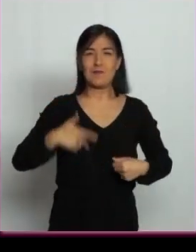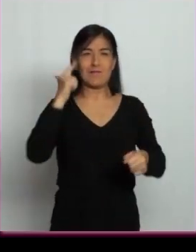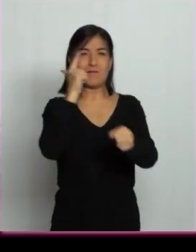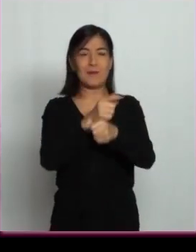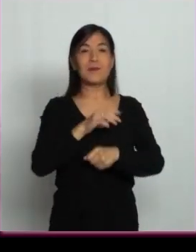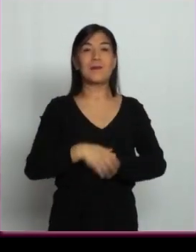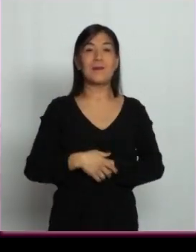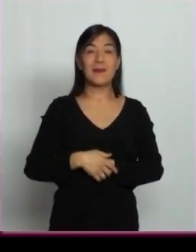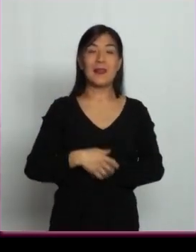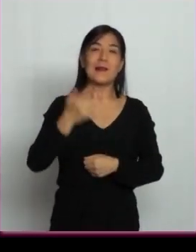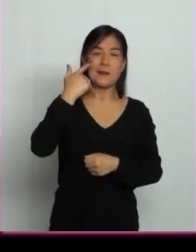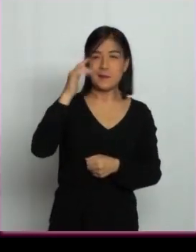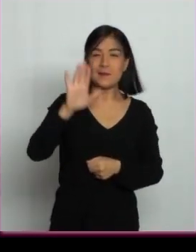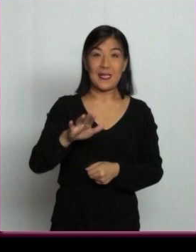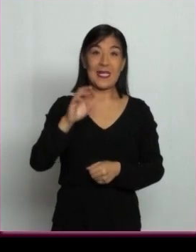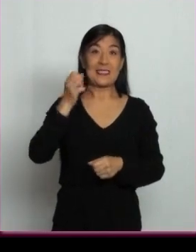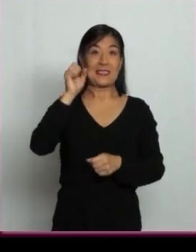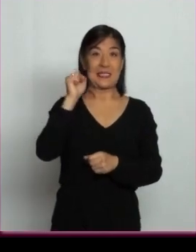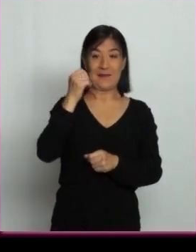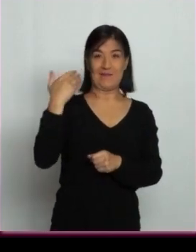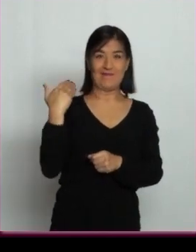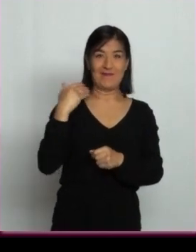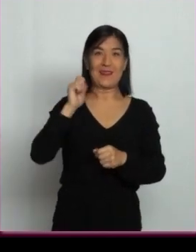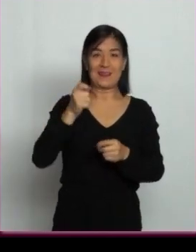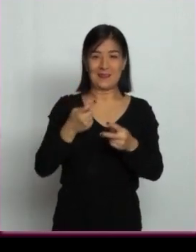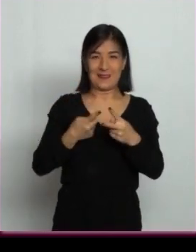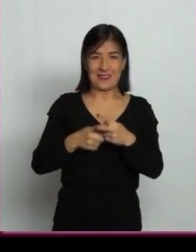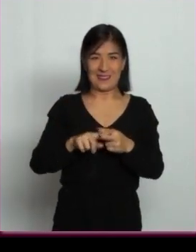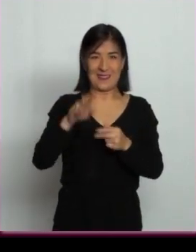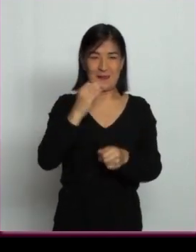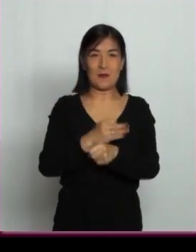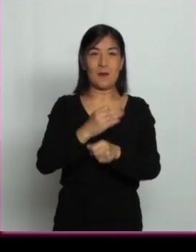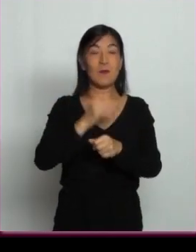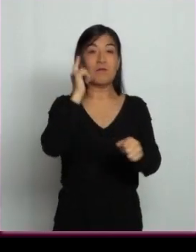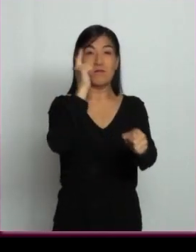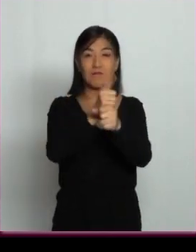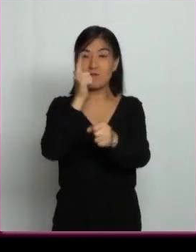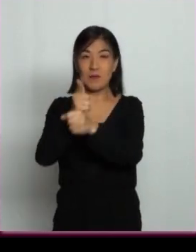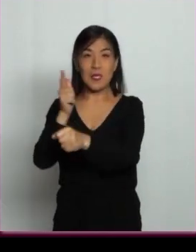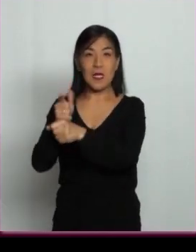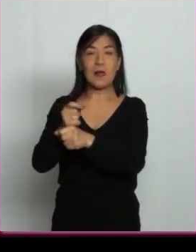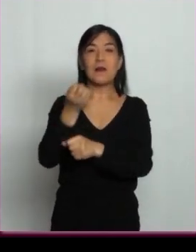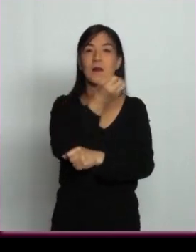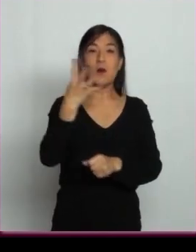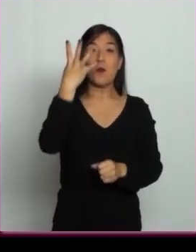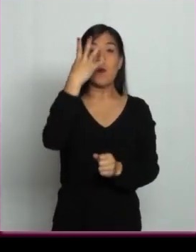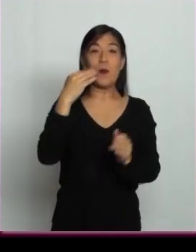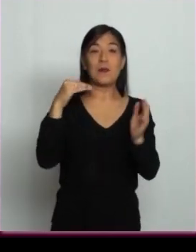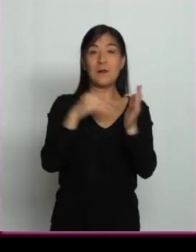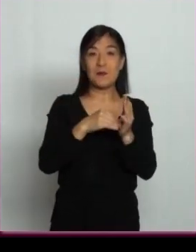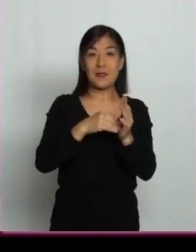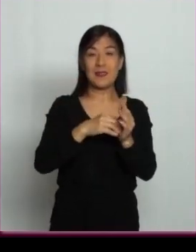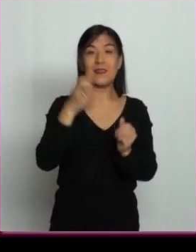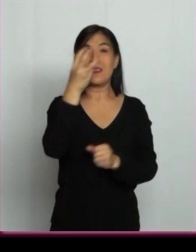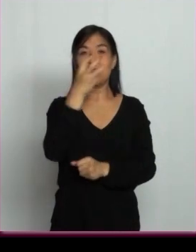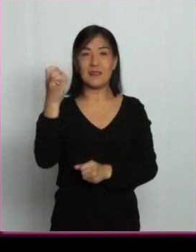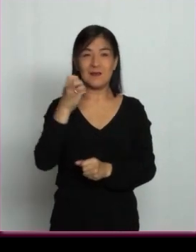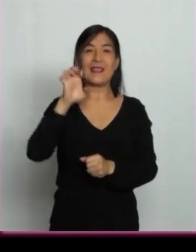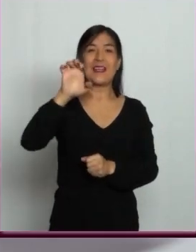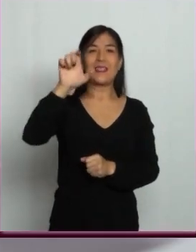principios de septiembre de este año se han descubierto ya confirmados 4.300